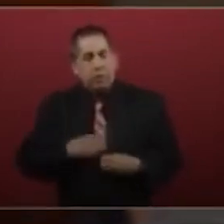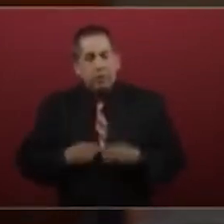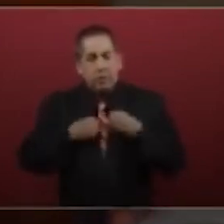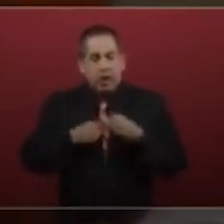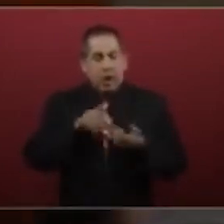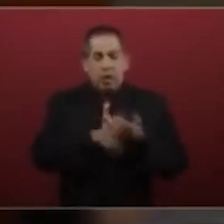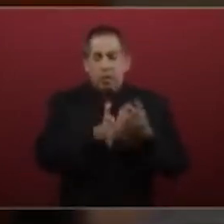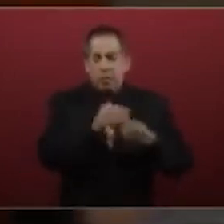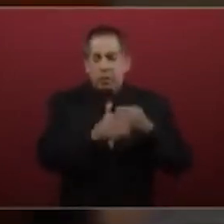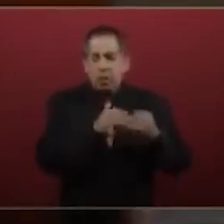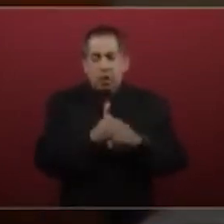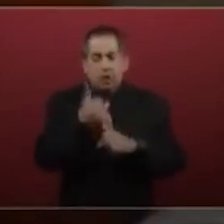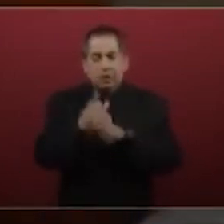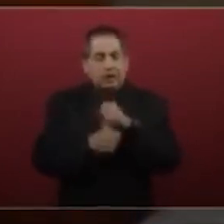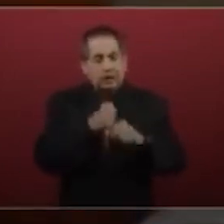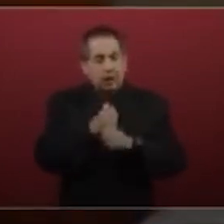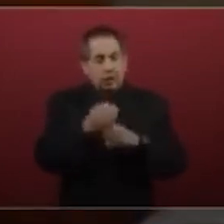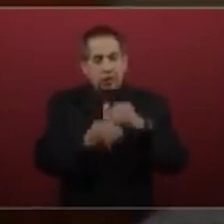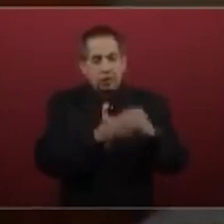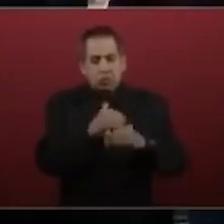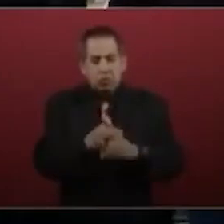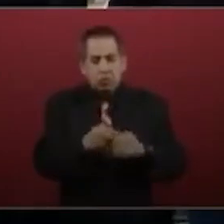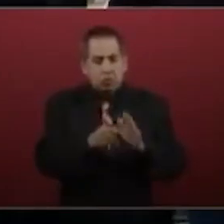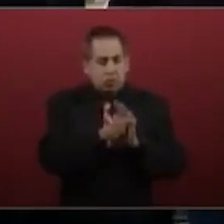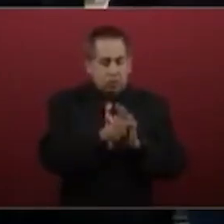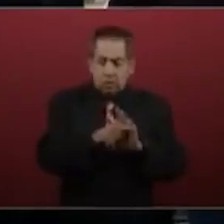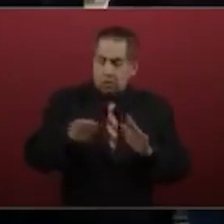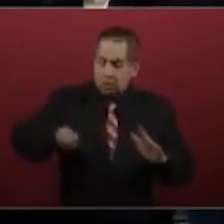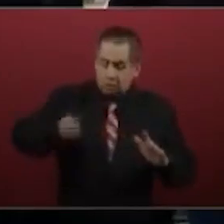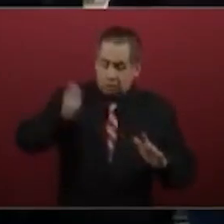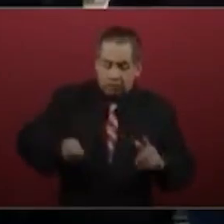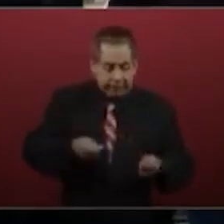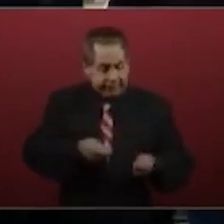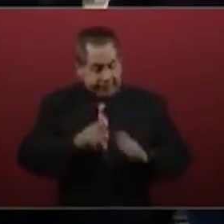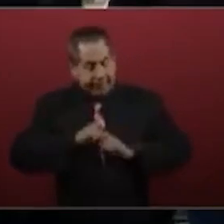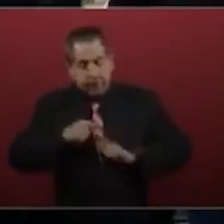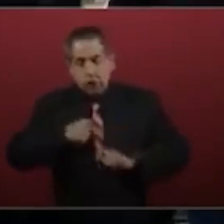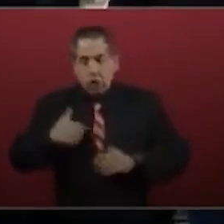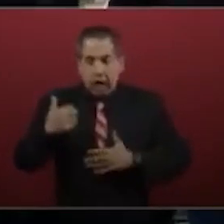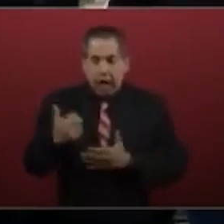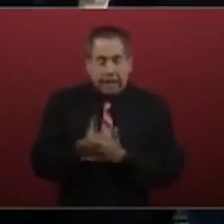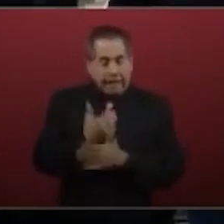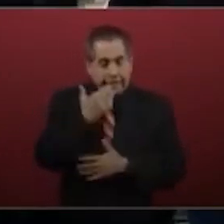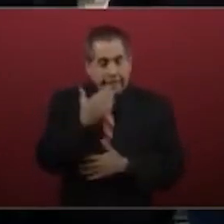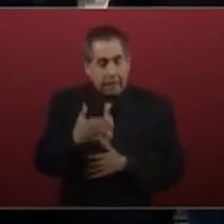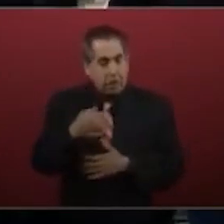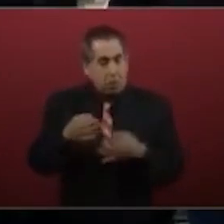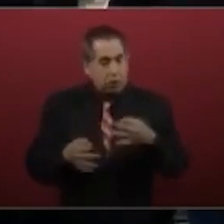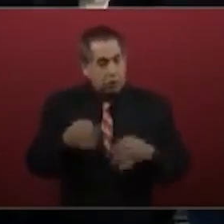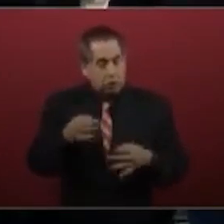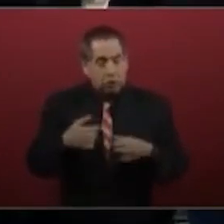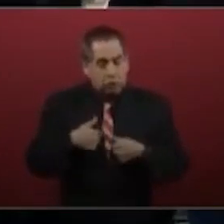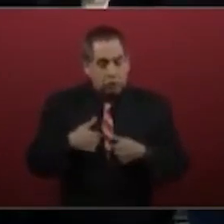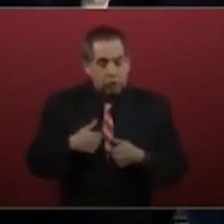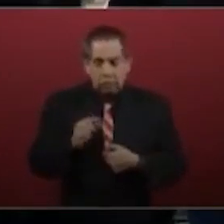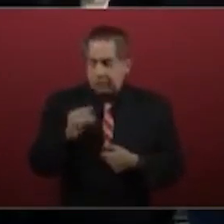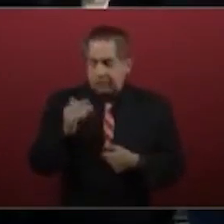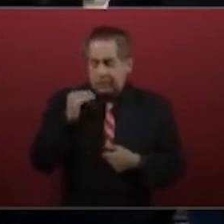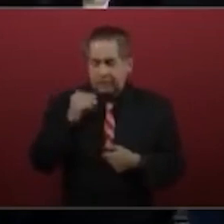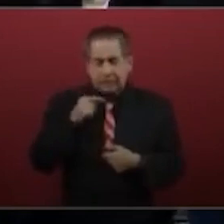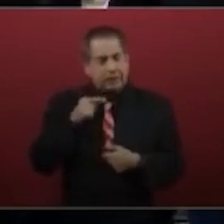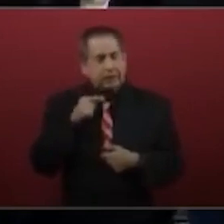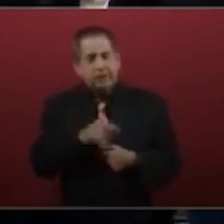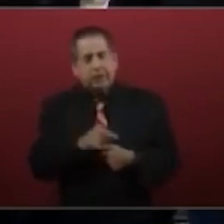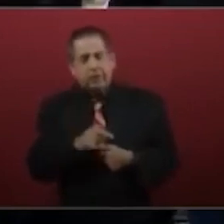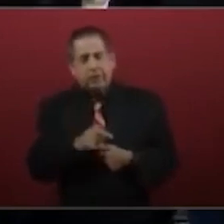protección a periodistas, por lo que tenía una custodia intermitente, mientras que al momento del ataque, la patrulla que custodiaba su domicilio acababa de